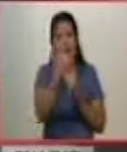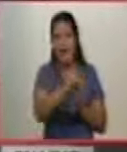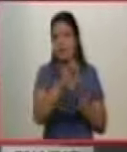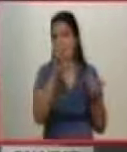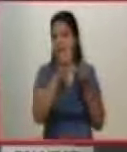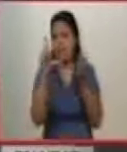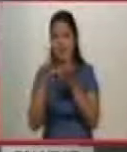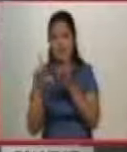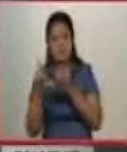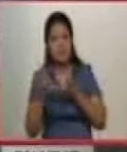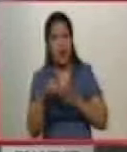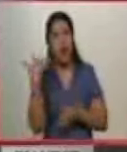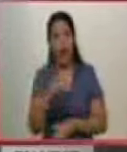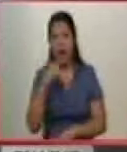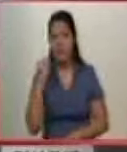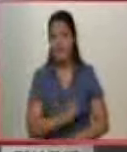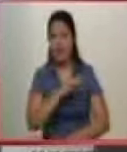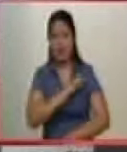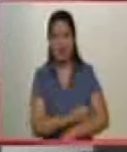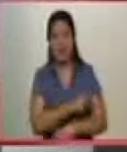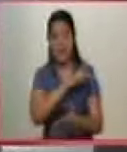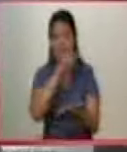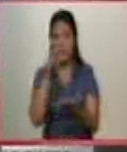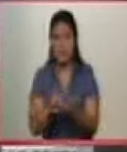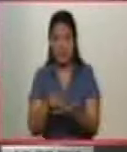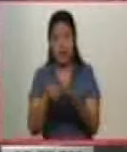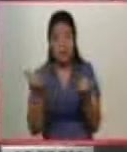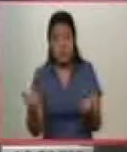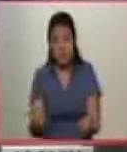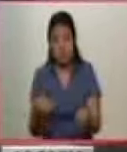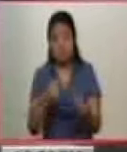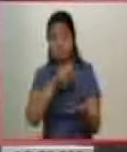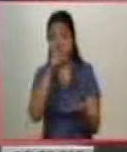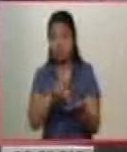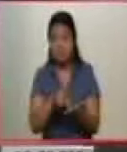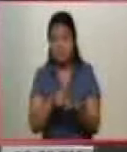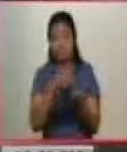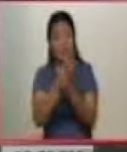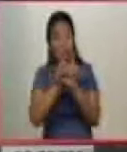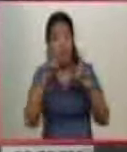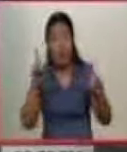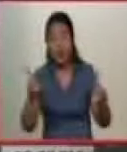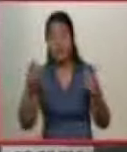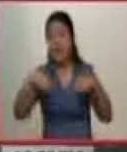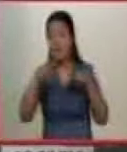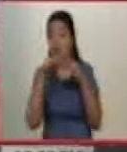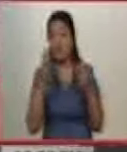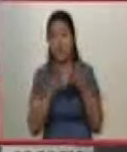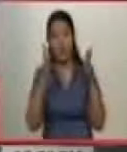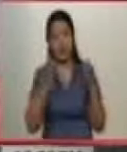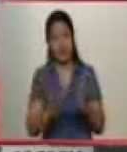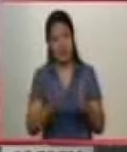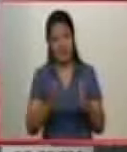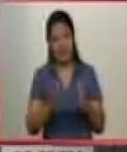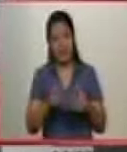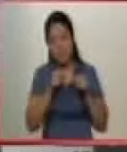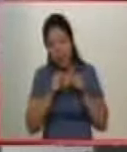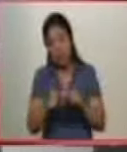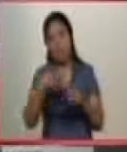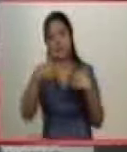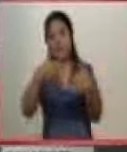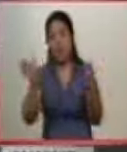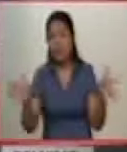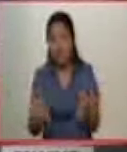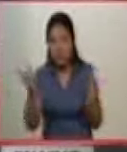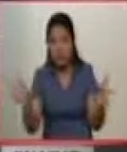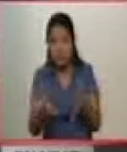educativas del país, fortaleciendo la participación activa, protagónica, democrática de los estudiantes, y eso lo vamos a seguir